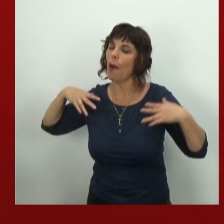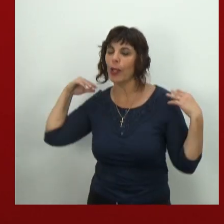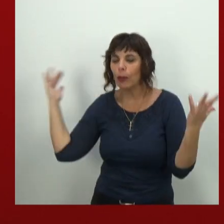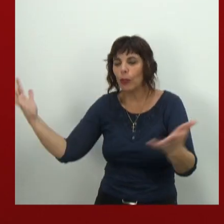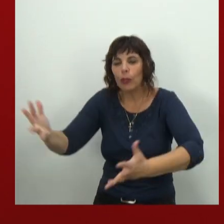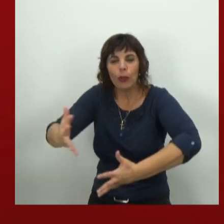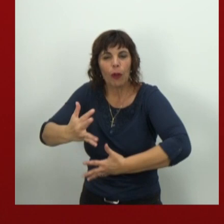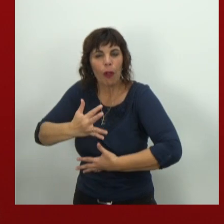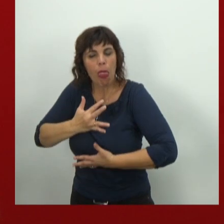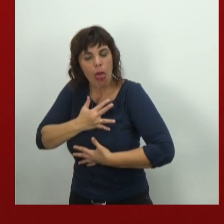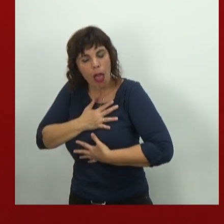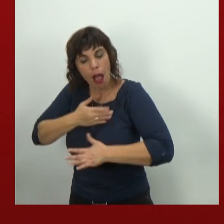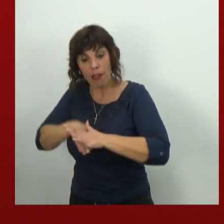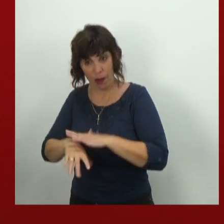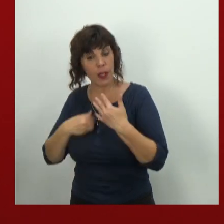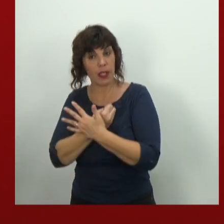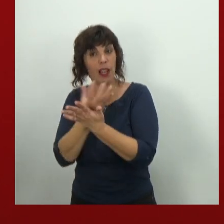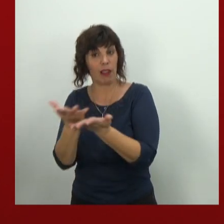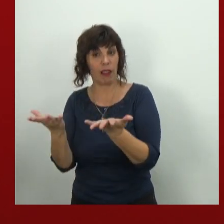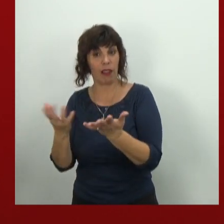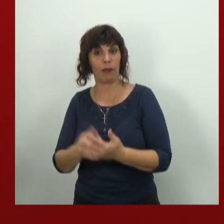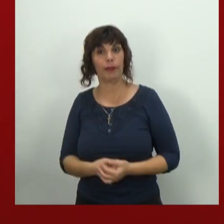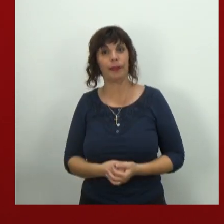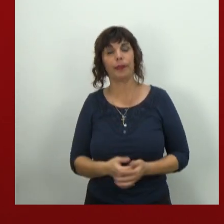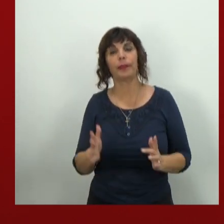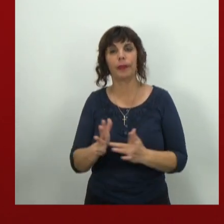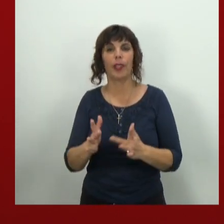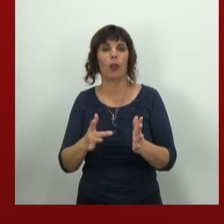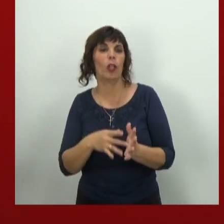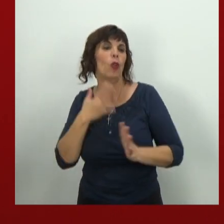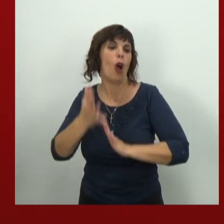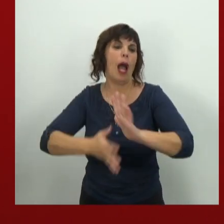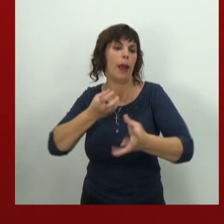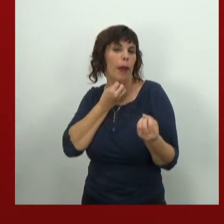Y cuando Jesucristo hablaba y predicaba